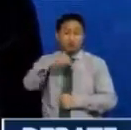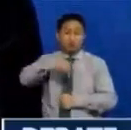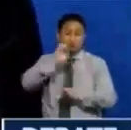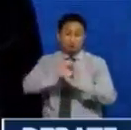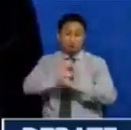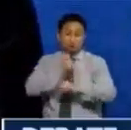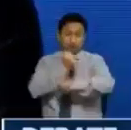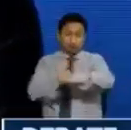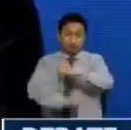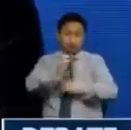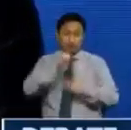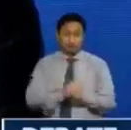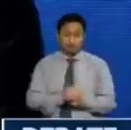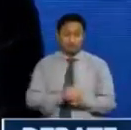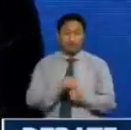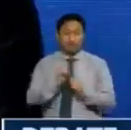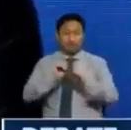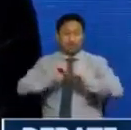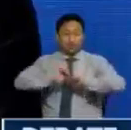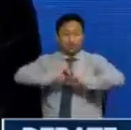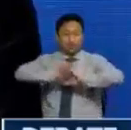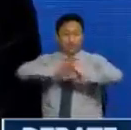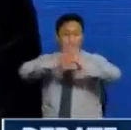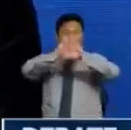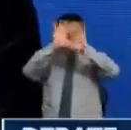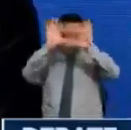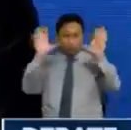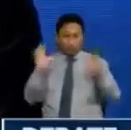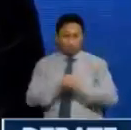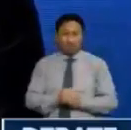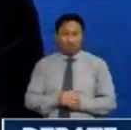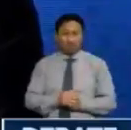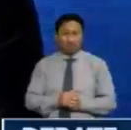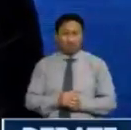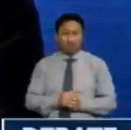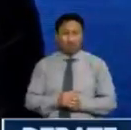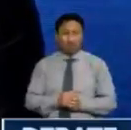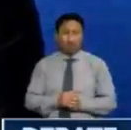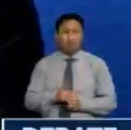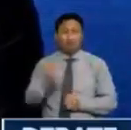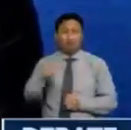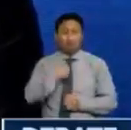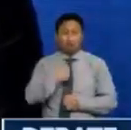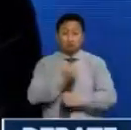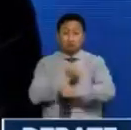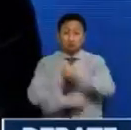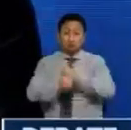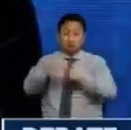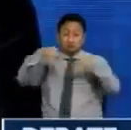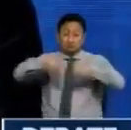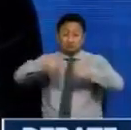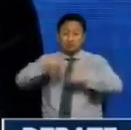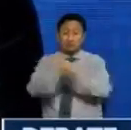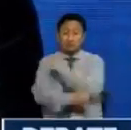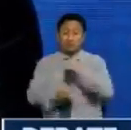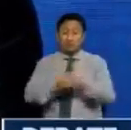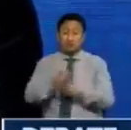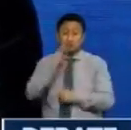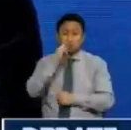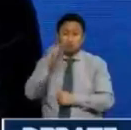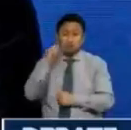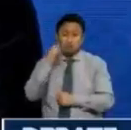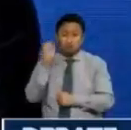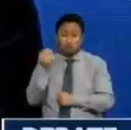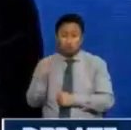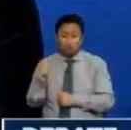país que se ilumina antes de que salga el sol. Yo nací en este país de niños pobres y